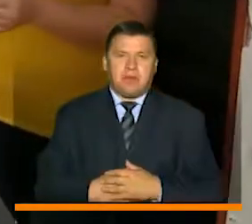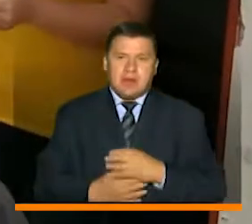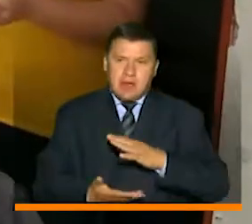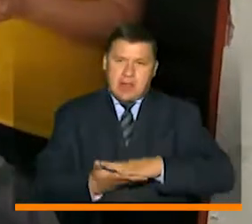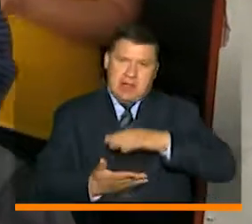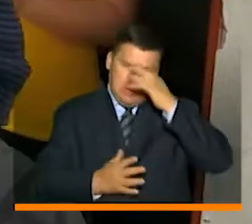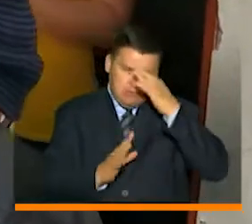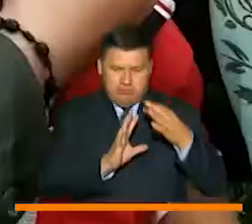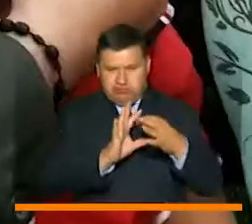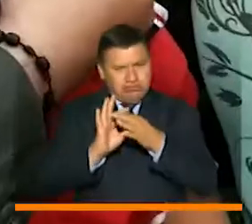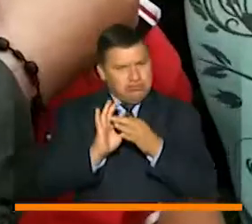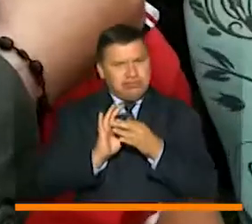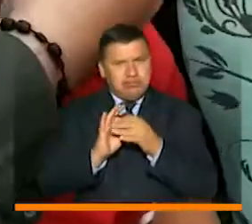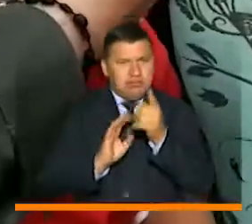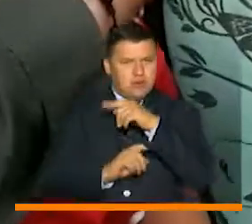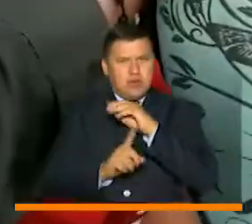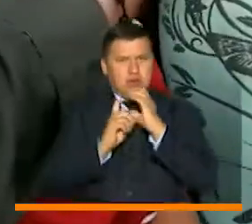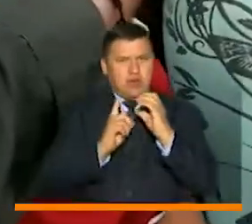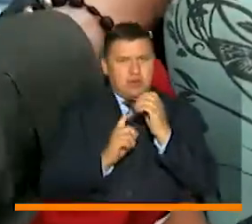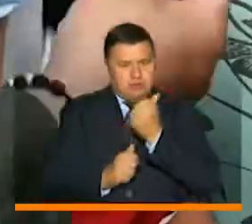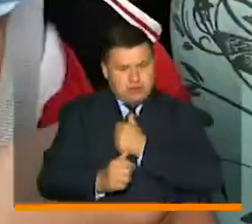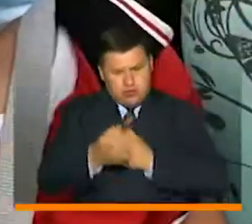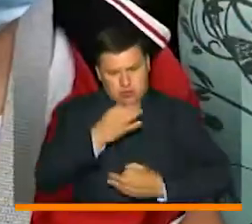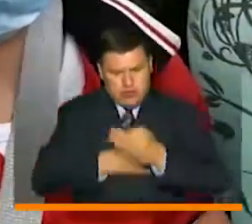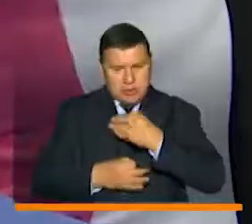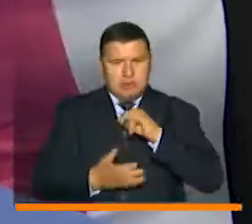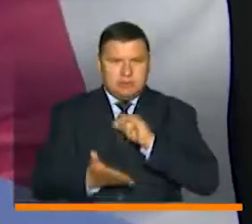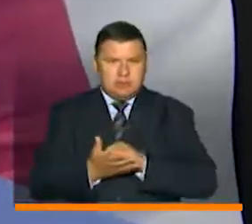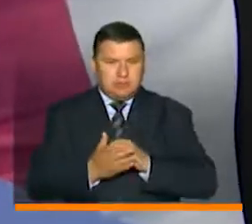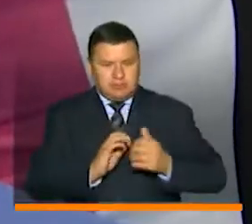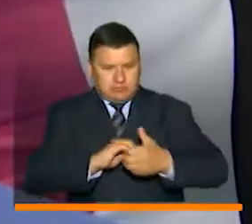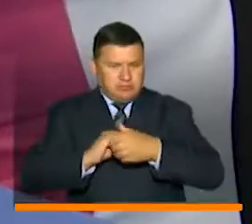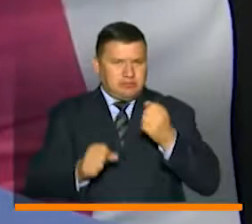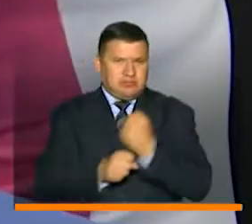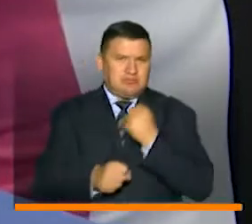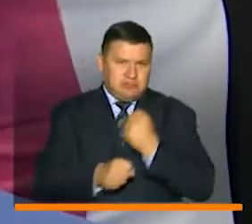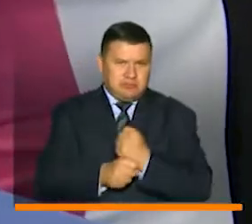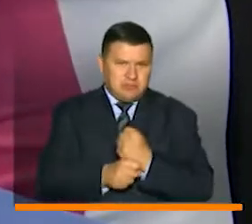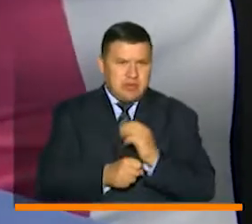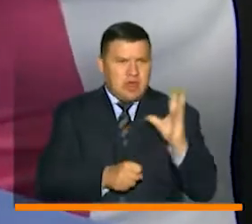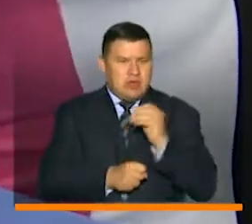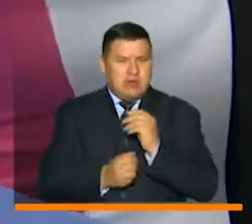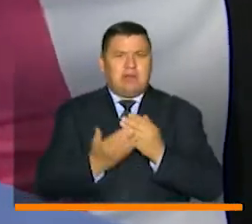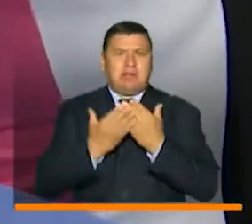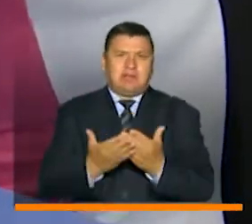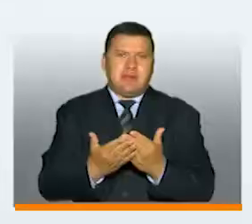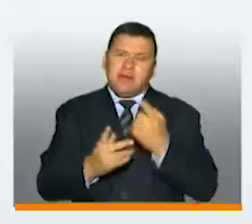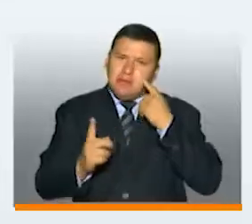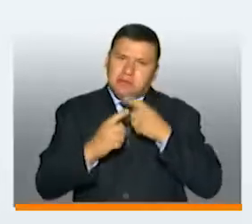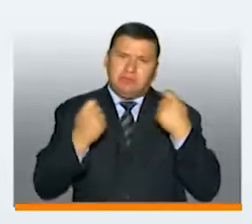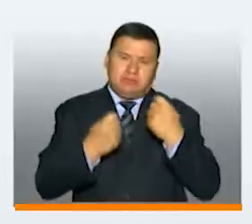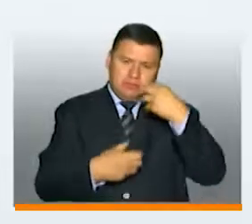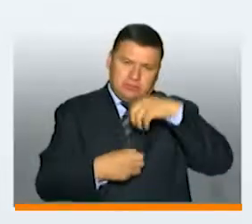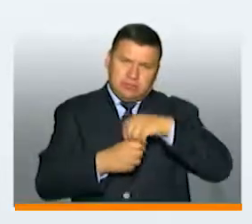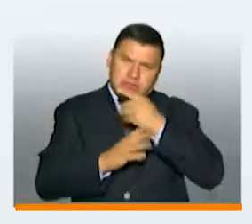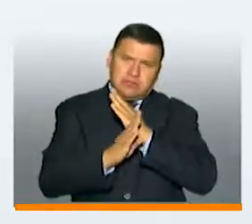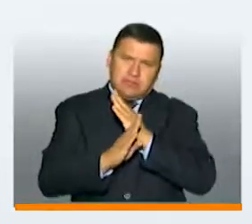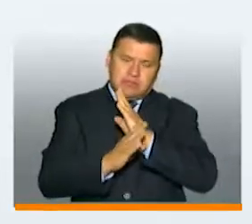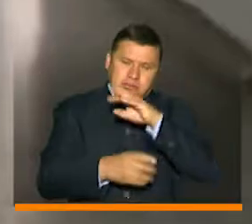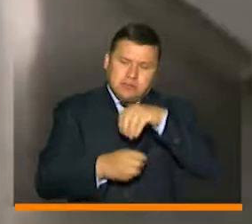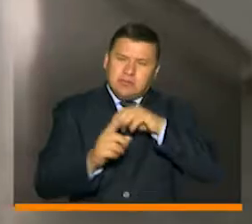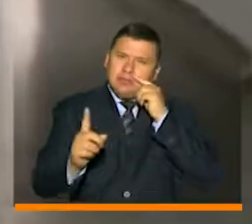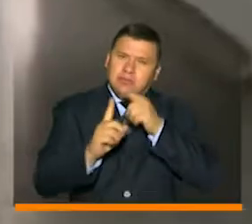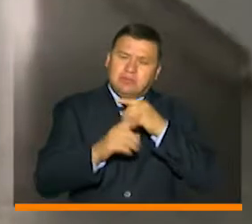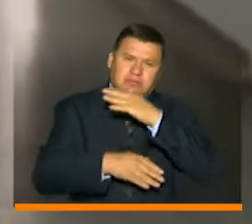Aprendimos juntos a tener una cultura de autocuidado. Y manos obreras trabajaron a todo dar para proveer elementos de bioseguridad